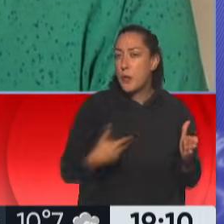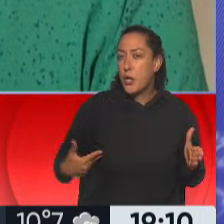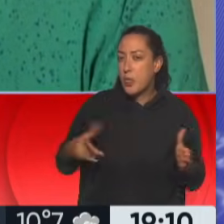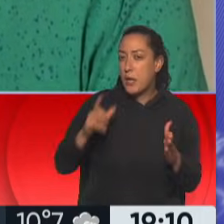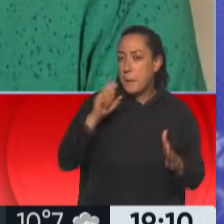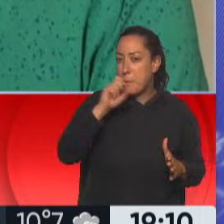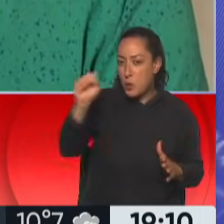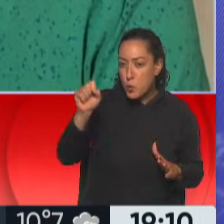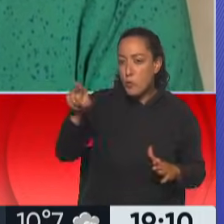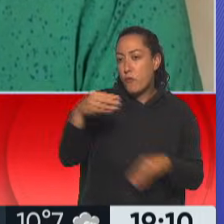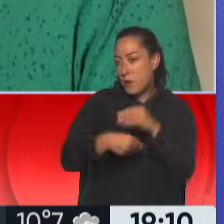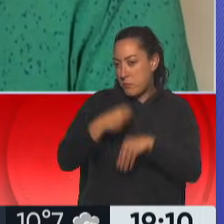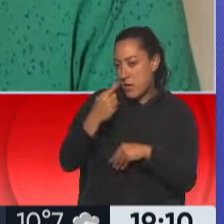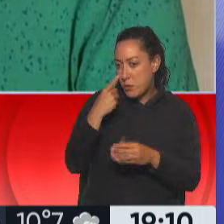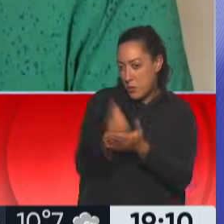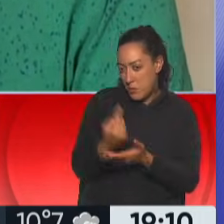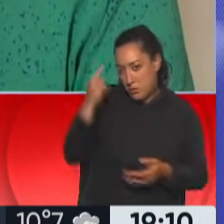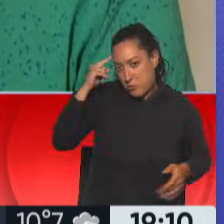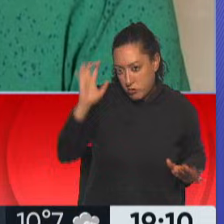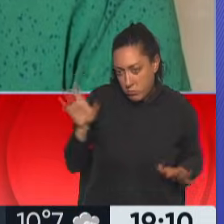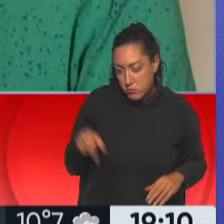tendrás familiares allí.